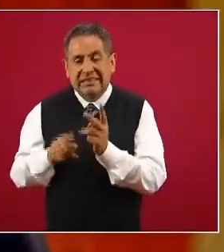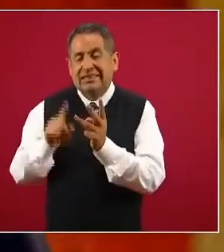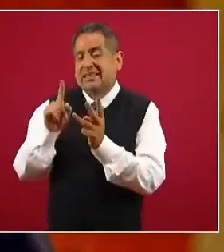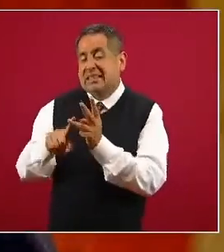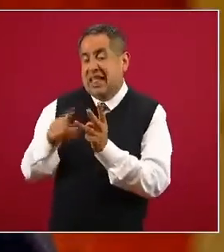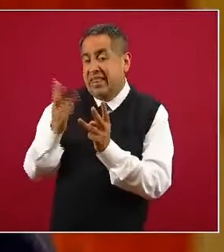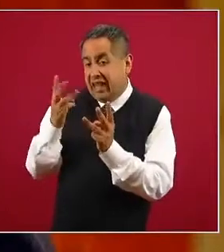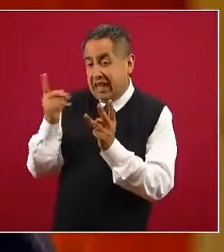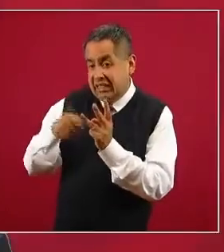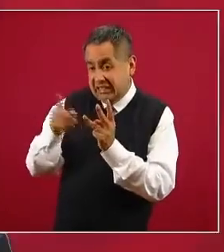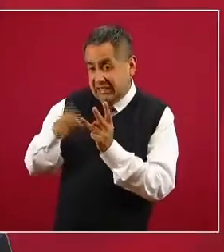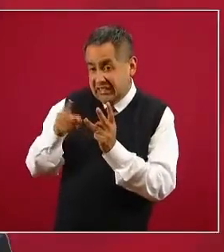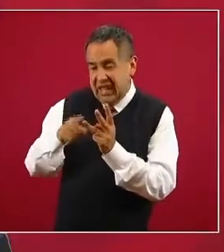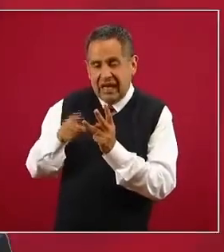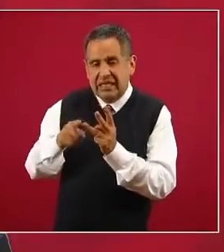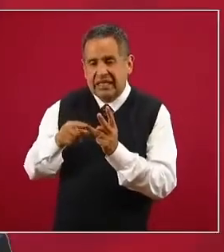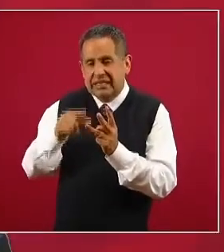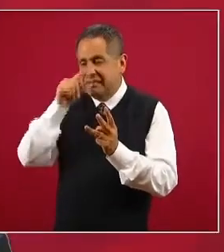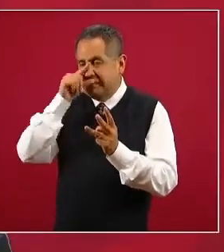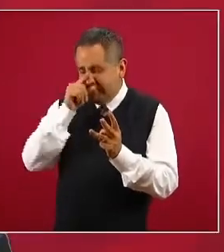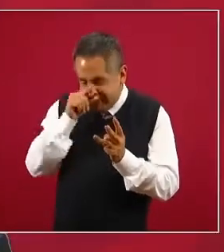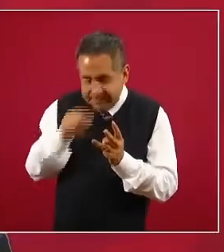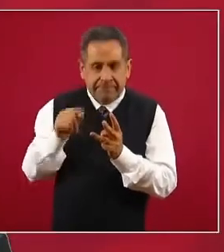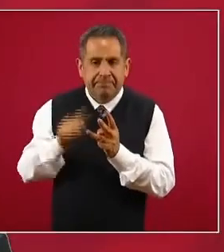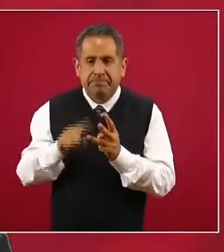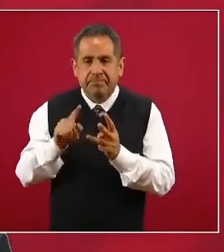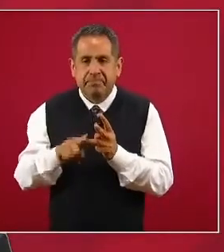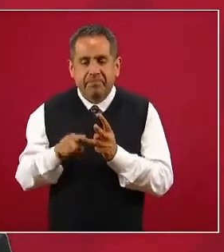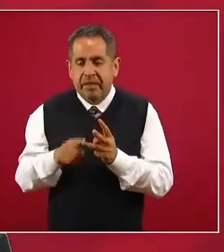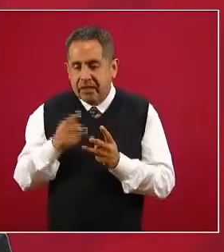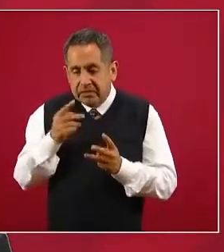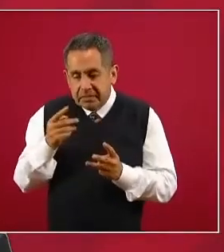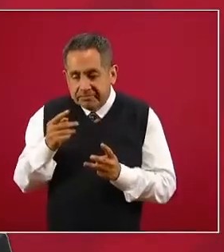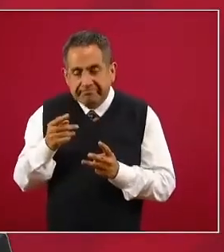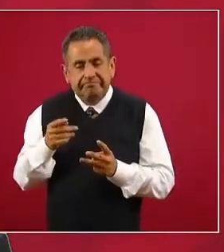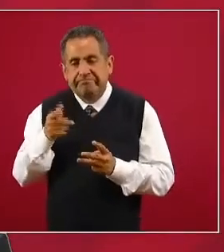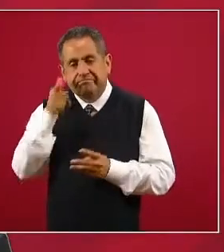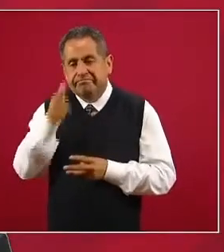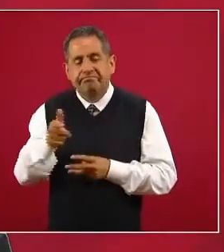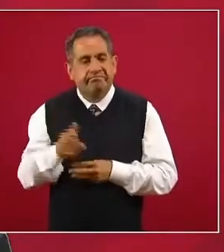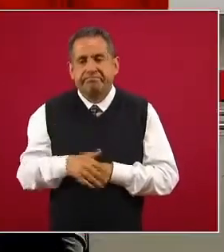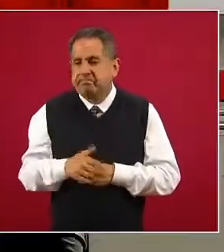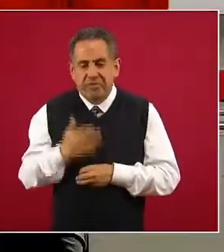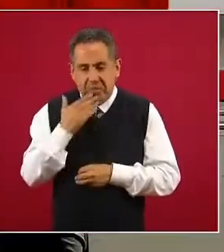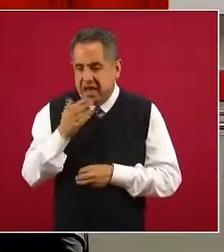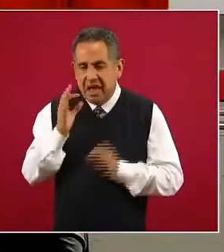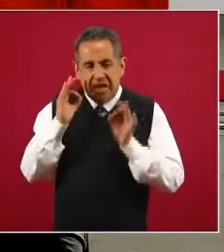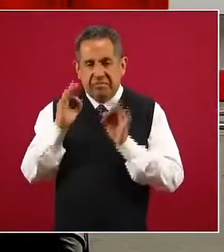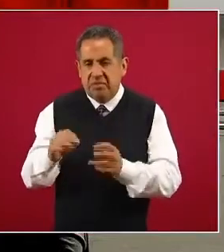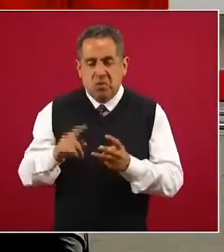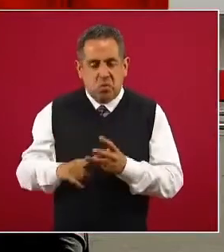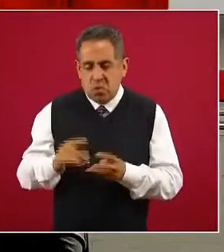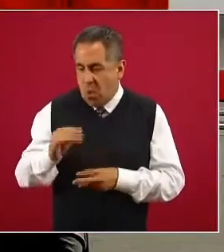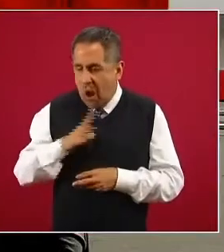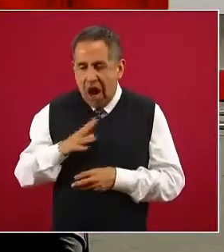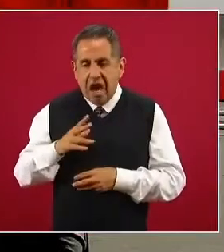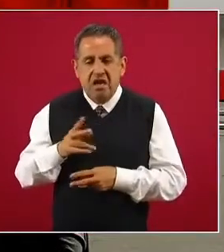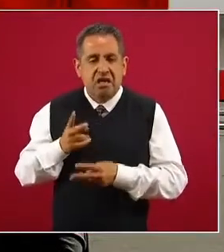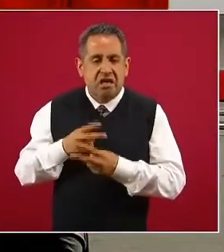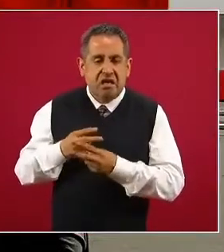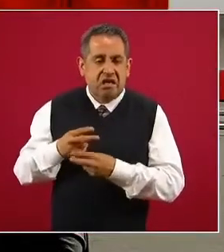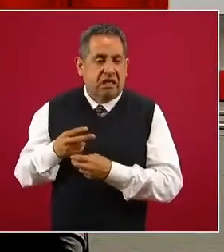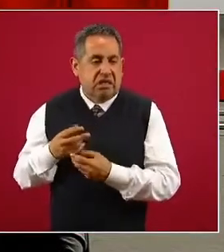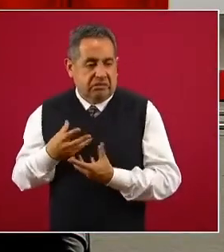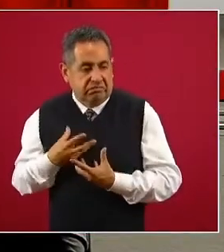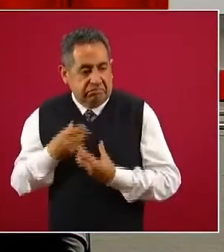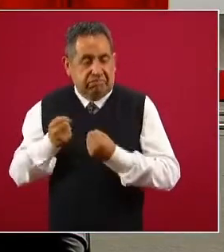ensayo clínico, los ensayos clínicos de la fase 3, se muestra que o bien no tienen la capacidad de producir el